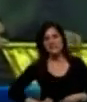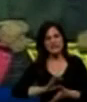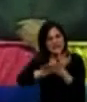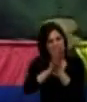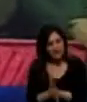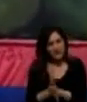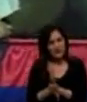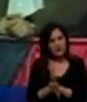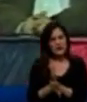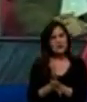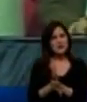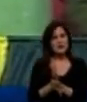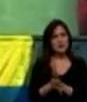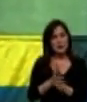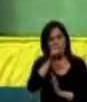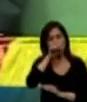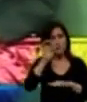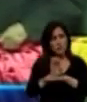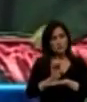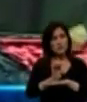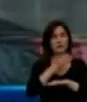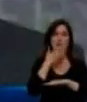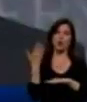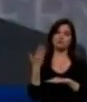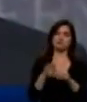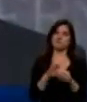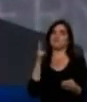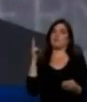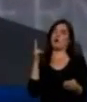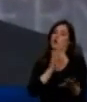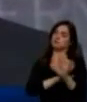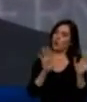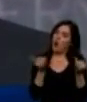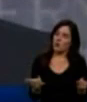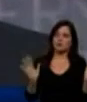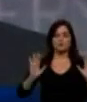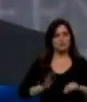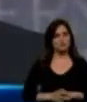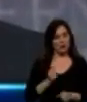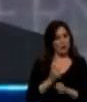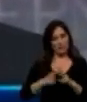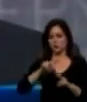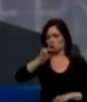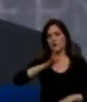a sacrificarse por la patria, mejor ni comience su trabajo.